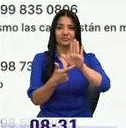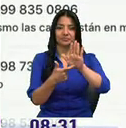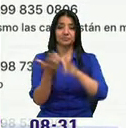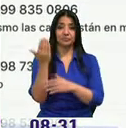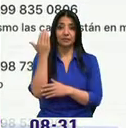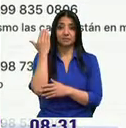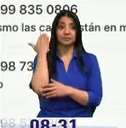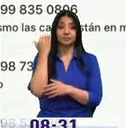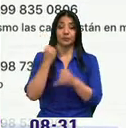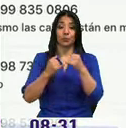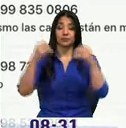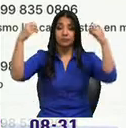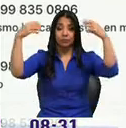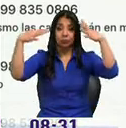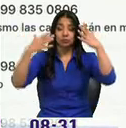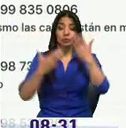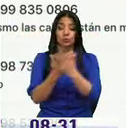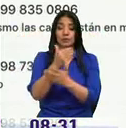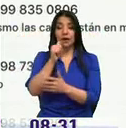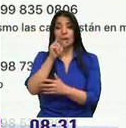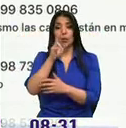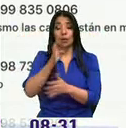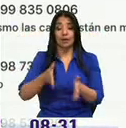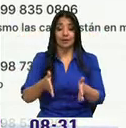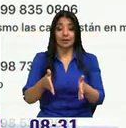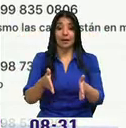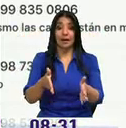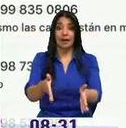últimas luminarias del barrio Nueva Aurora, la calle